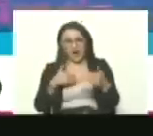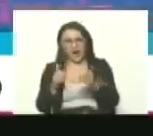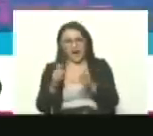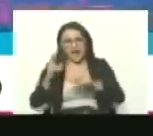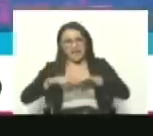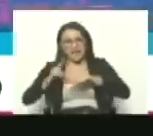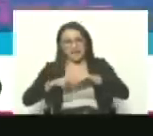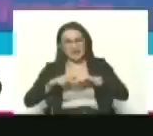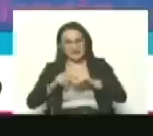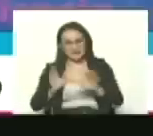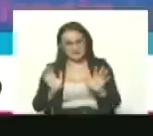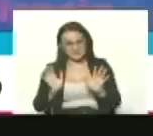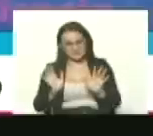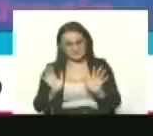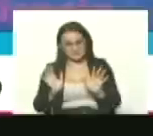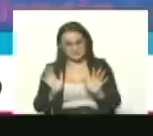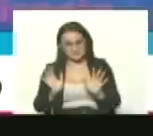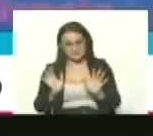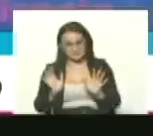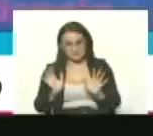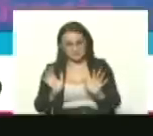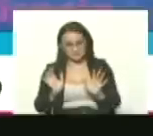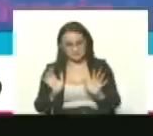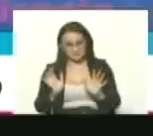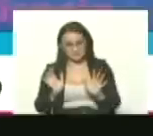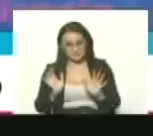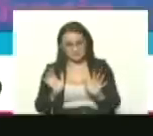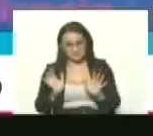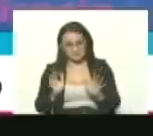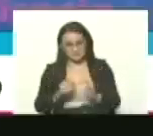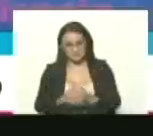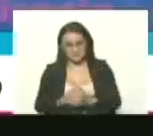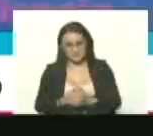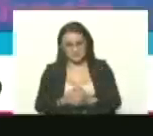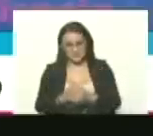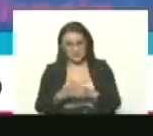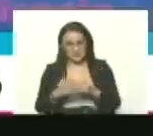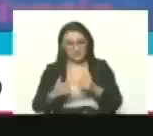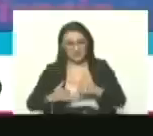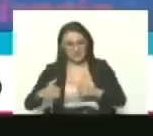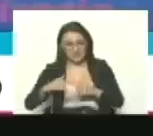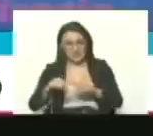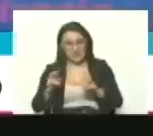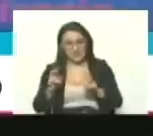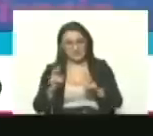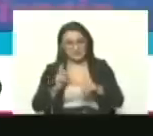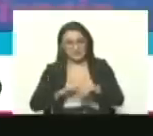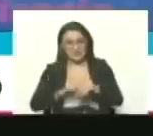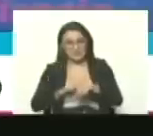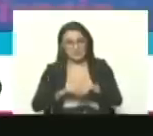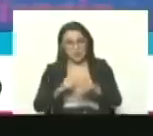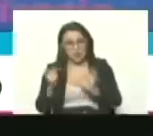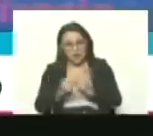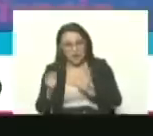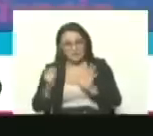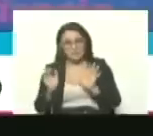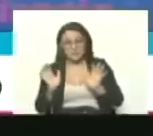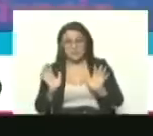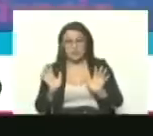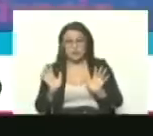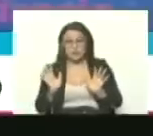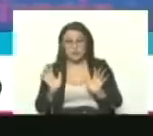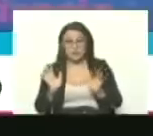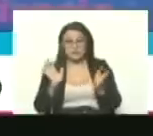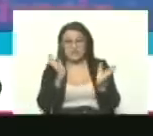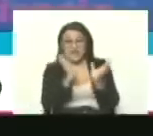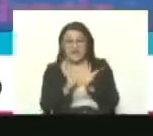la respuesta es lineal. Y es lineal en el sentido de la dirección y lineal en el sentido de la velocidad. Puede realmente, dentro de ese caos que se